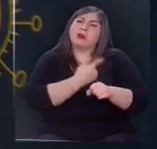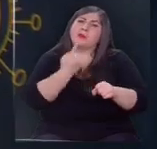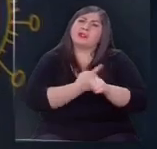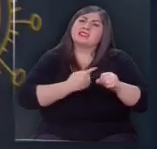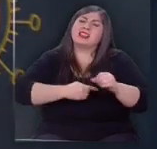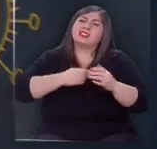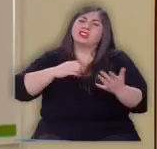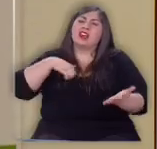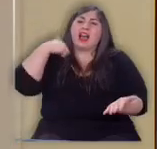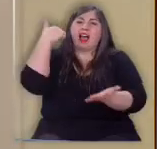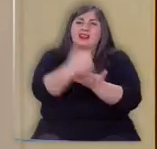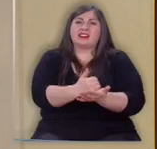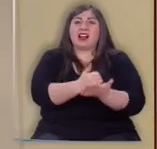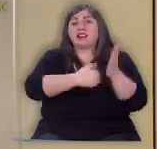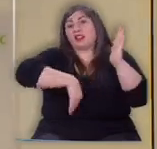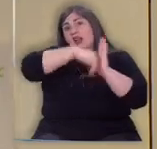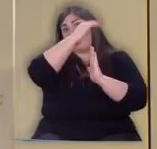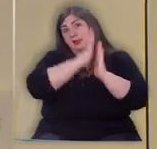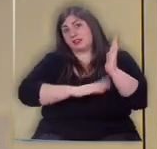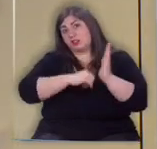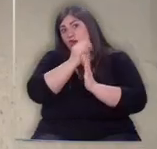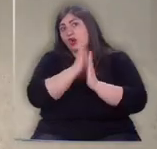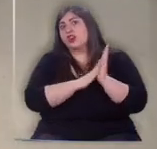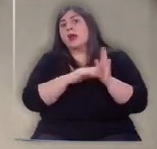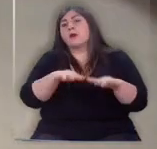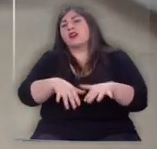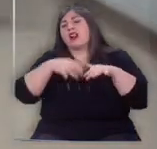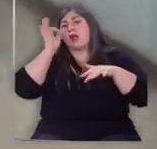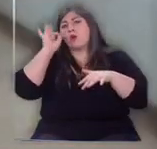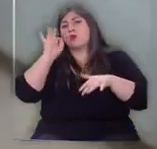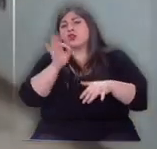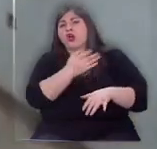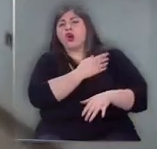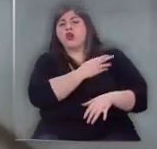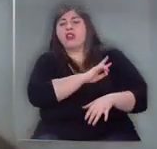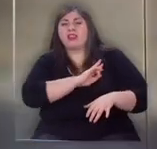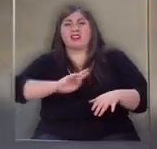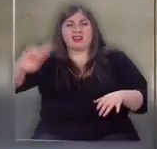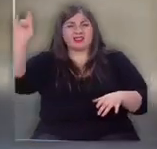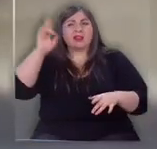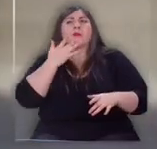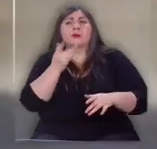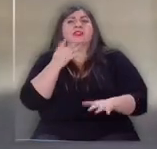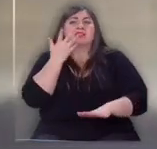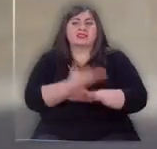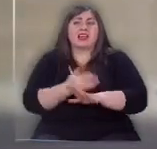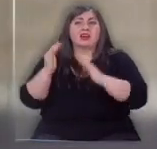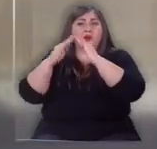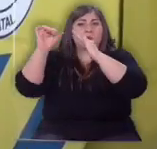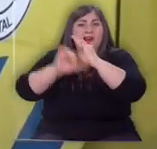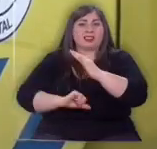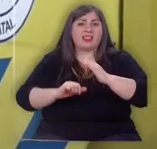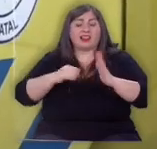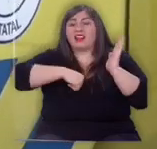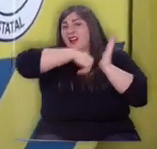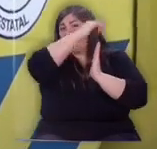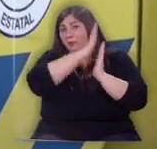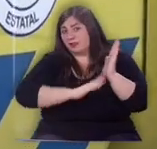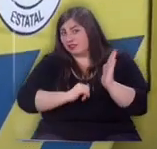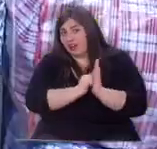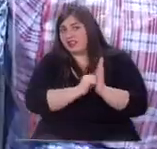estaba preocupada naturalmente por reuniones de carácter religioso que se han realizado en su comuna, pero por la eventualidad de que si se declara la cuarentena, por ejemplo, en La